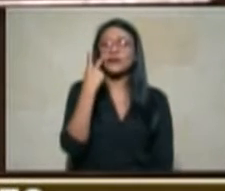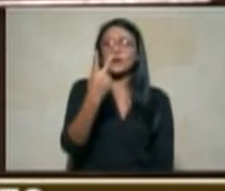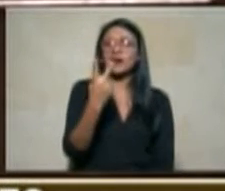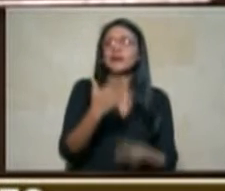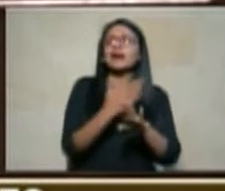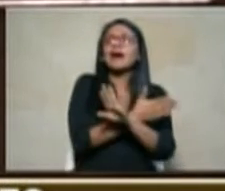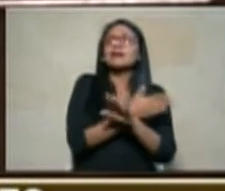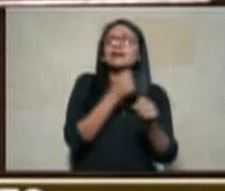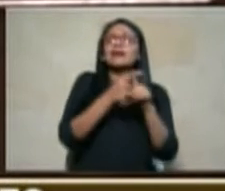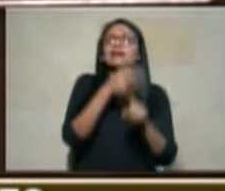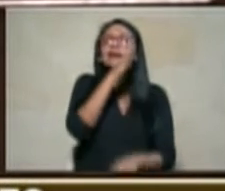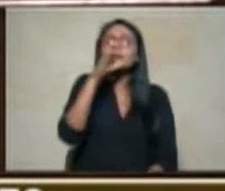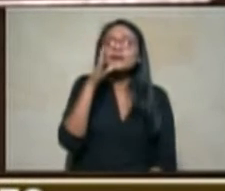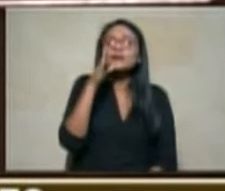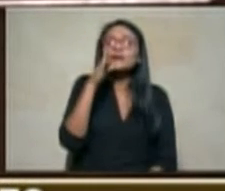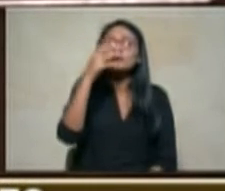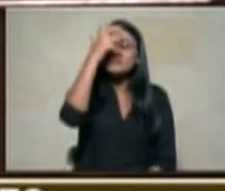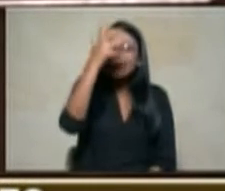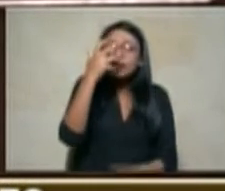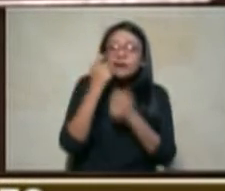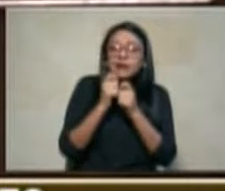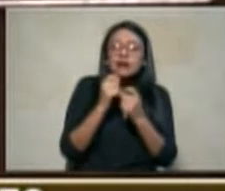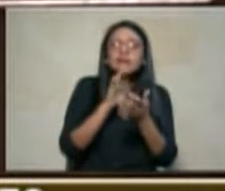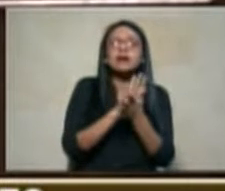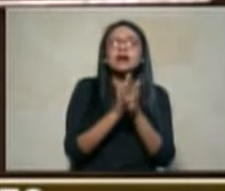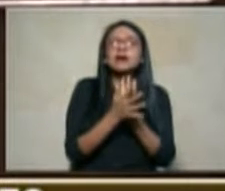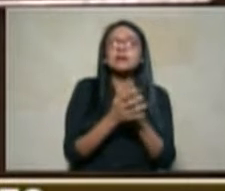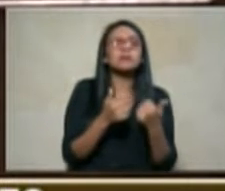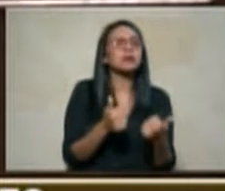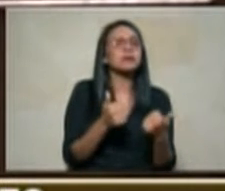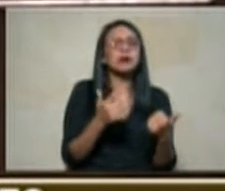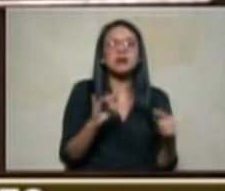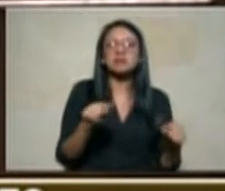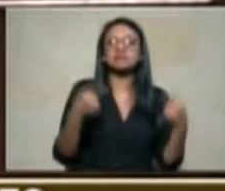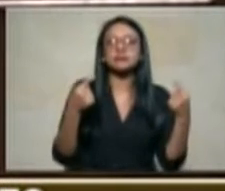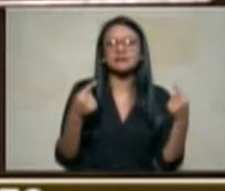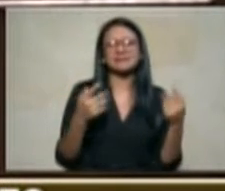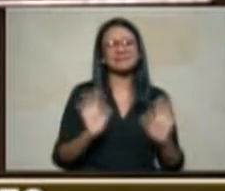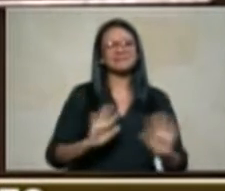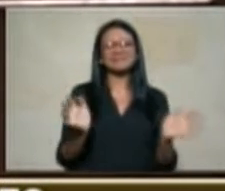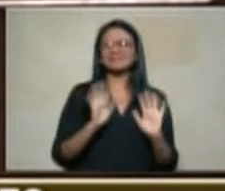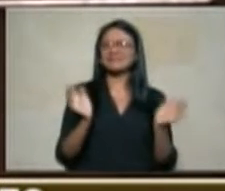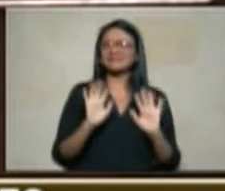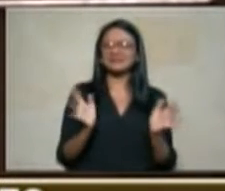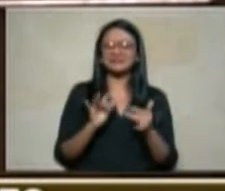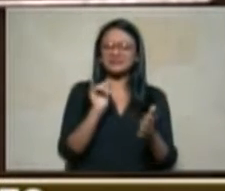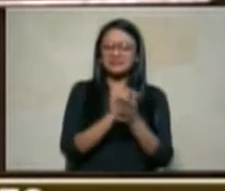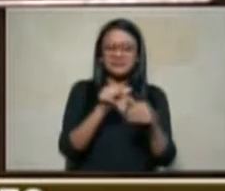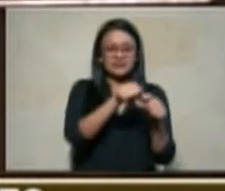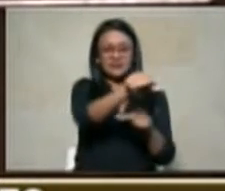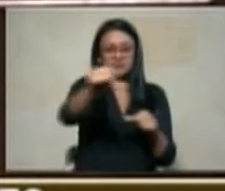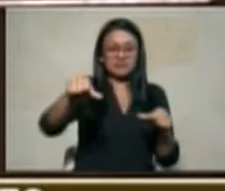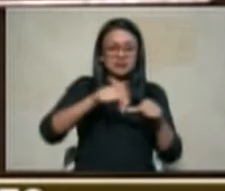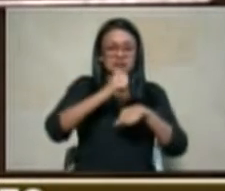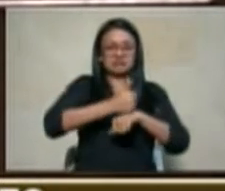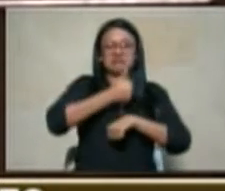paz. No podemos olvidar que en el fenómeno de las parcelaciones no siempre fueron grandes